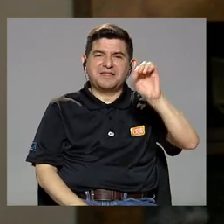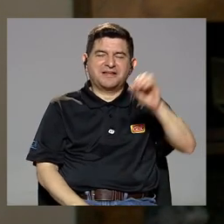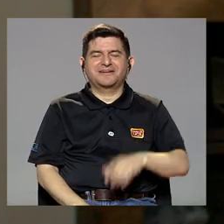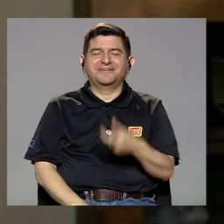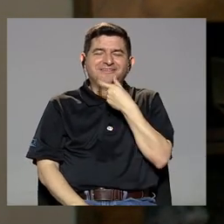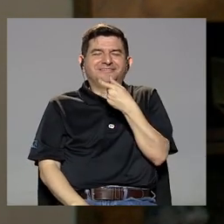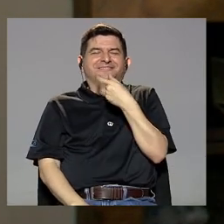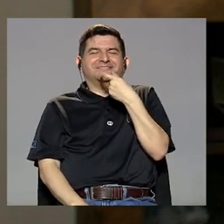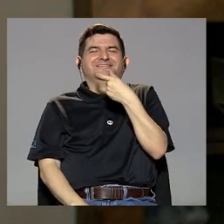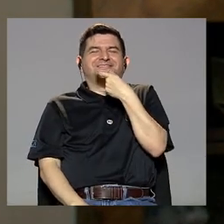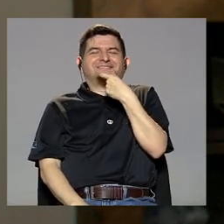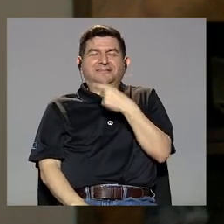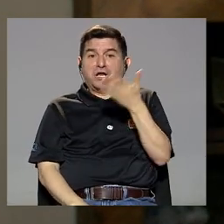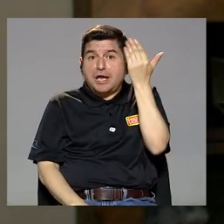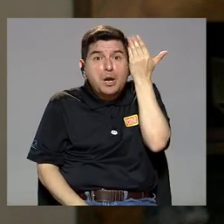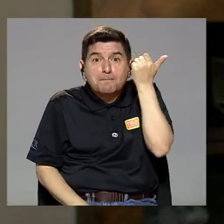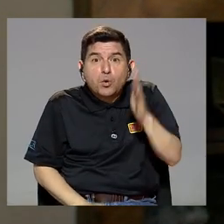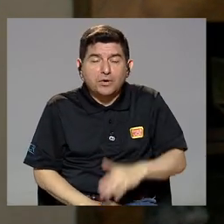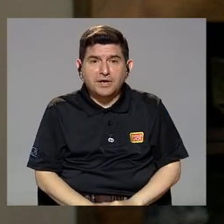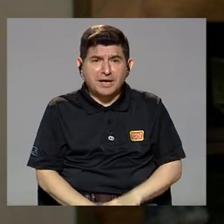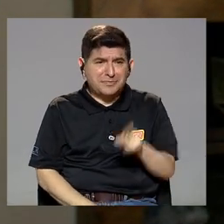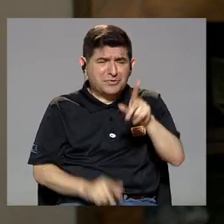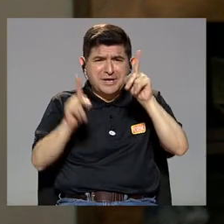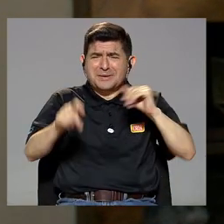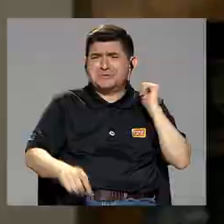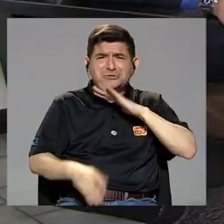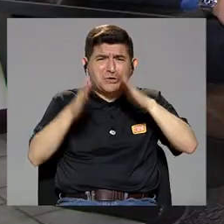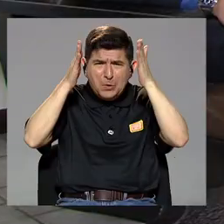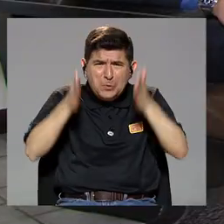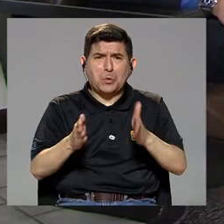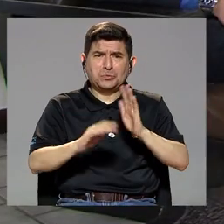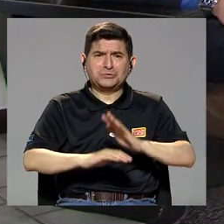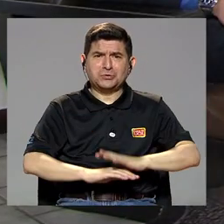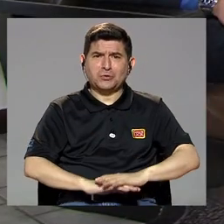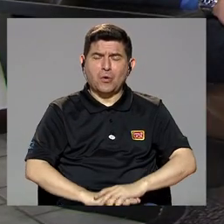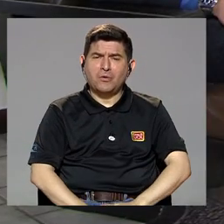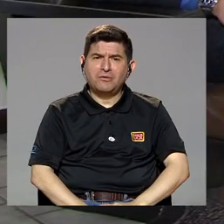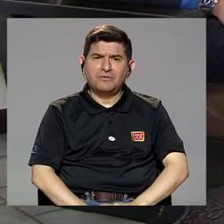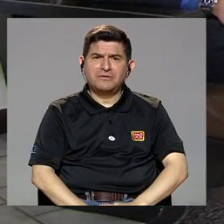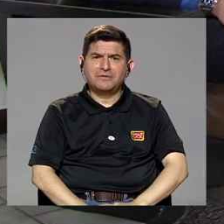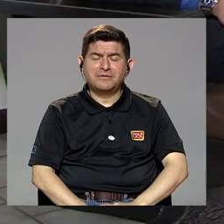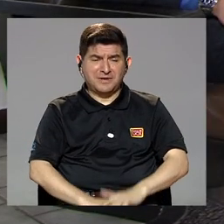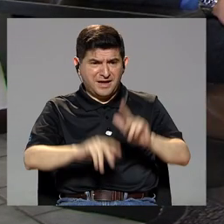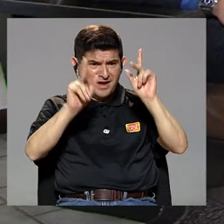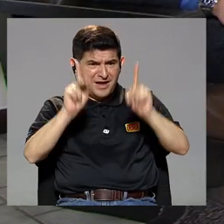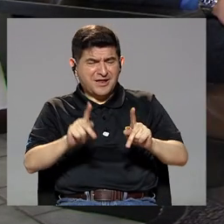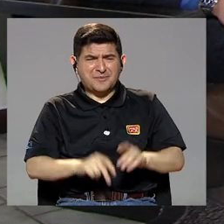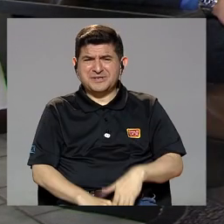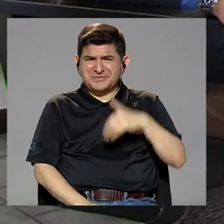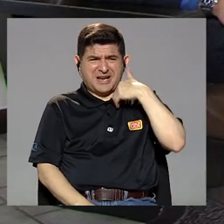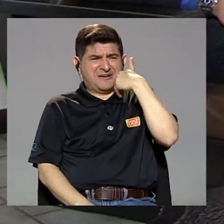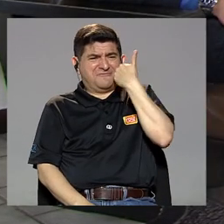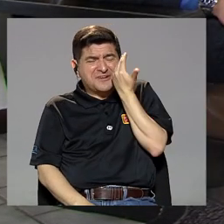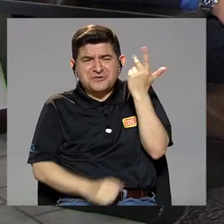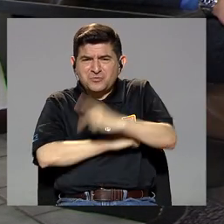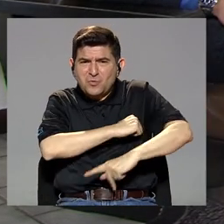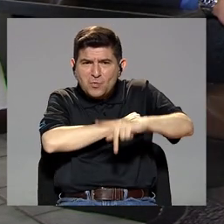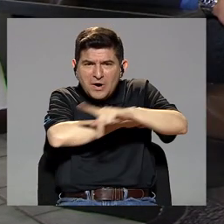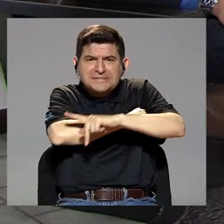y por qué cuerpo porque en un corrupto este era un tipo que era una vergüenza para el país